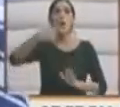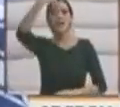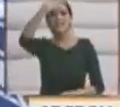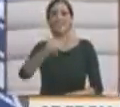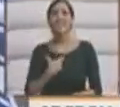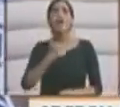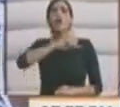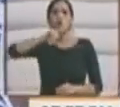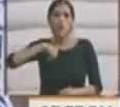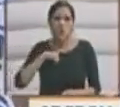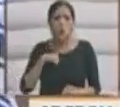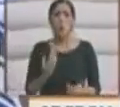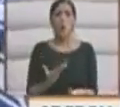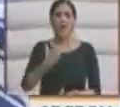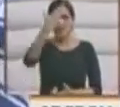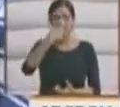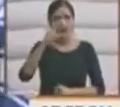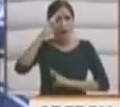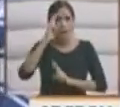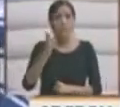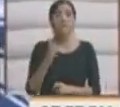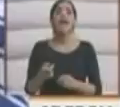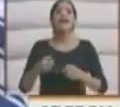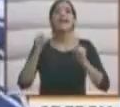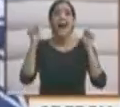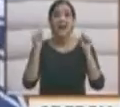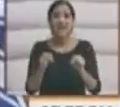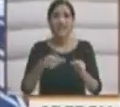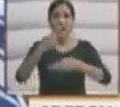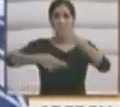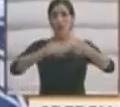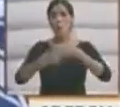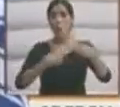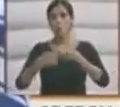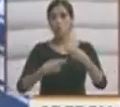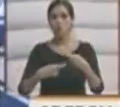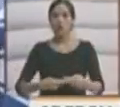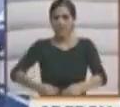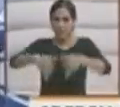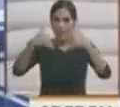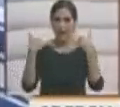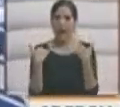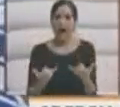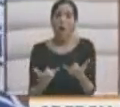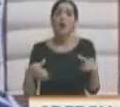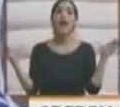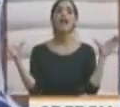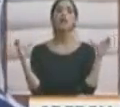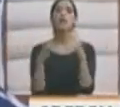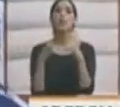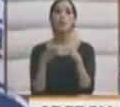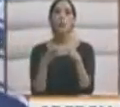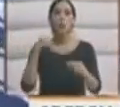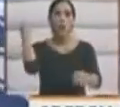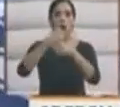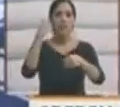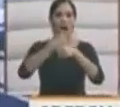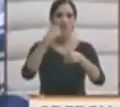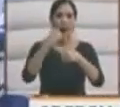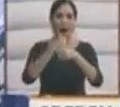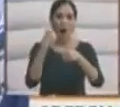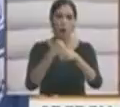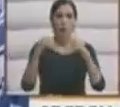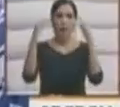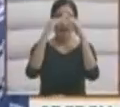nuestra dignificación, que juegue en revolución. Y ahora el grupo de las trabajadoras residenciales